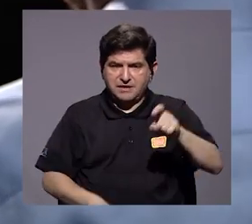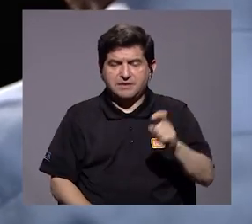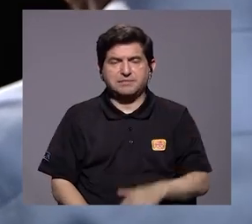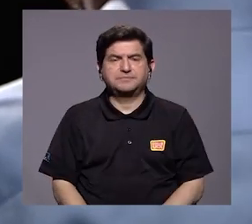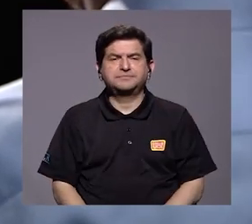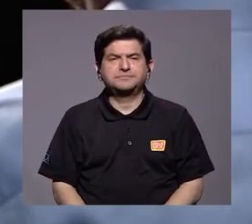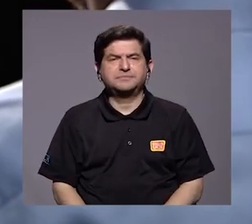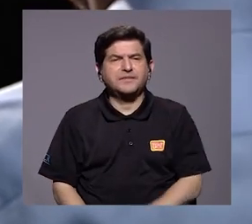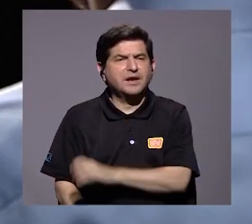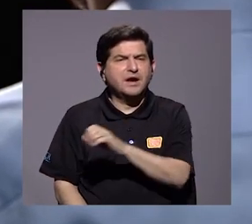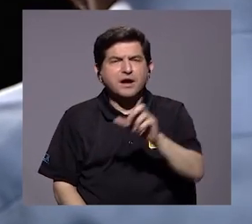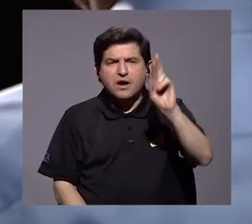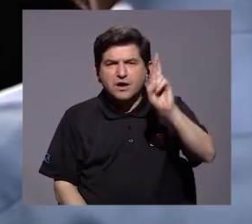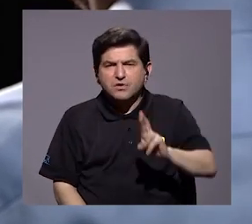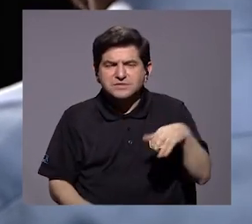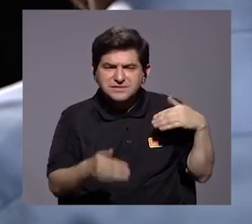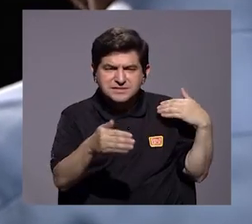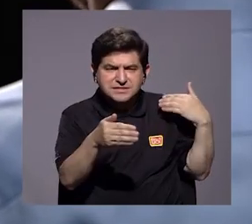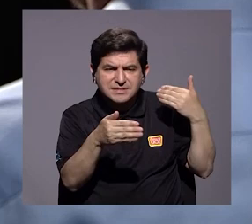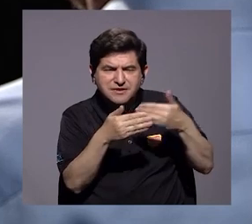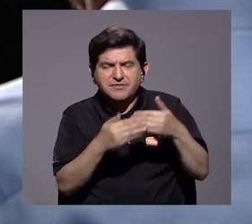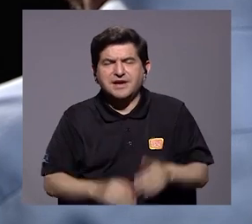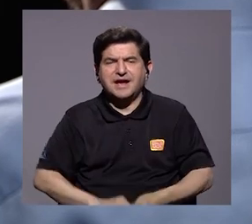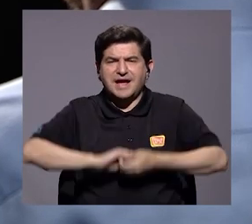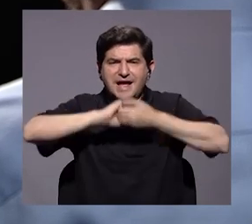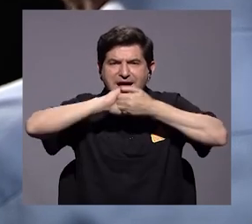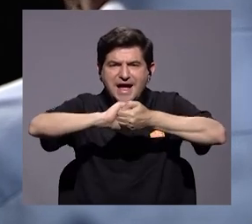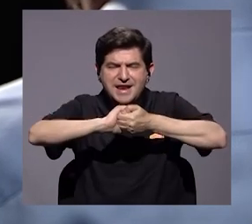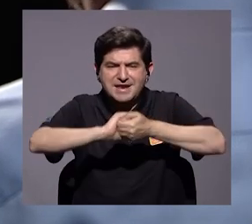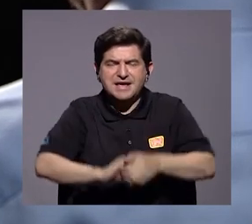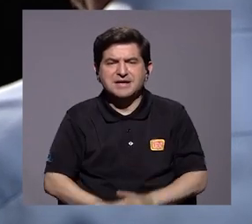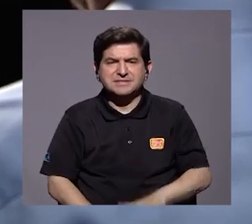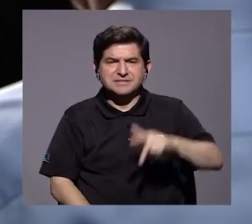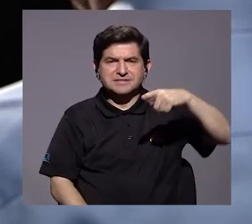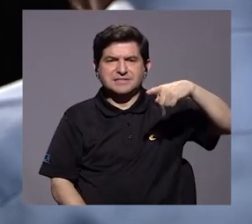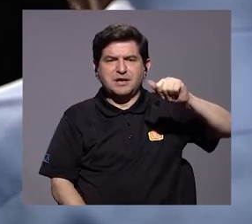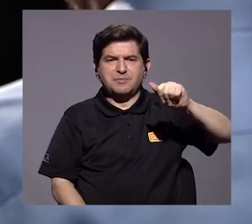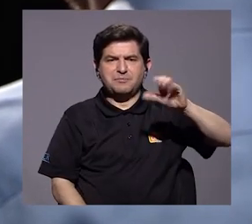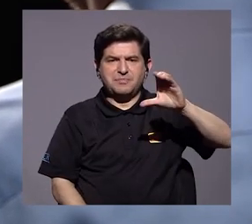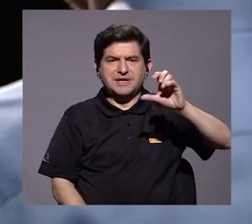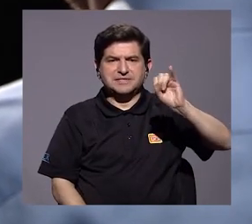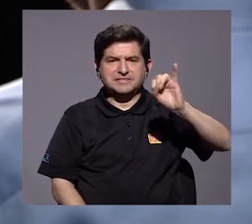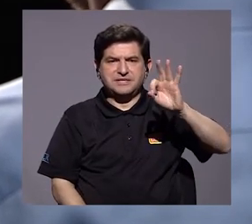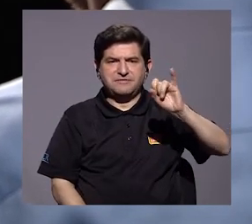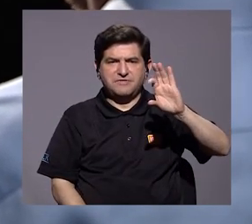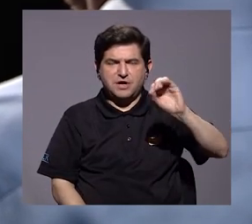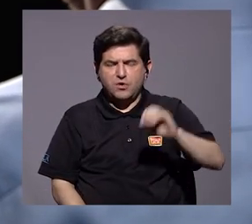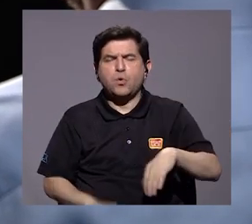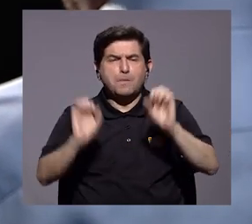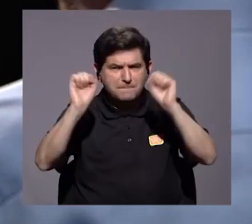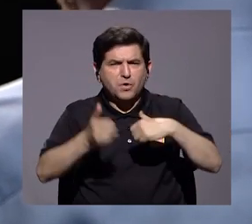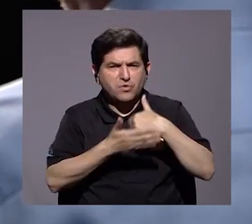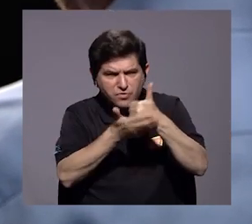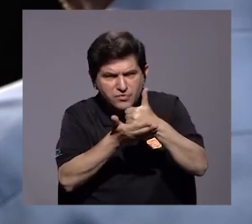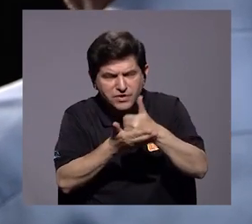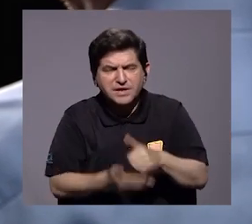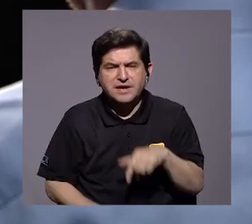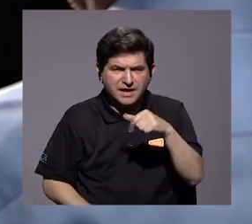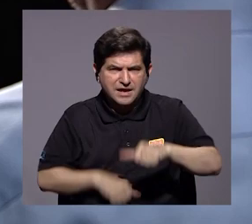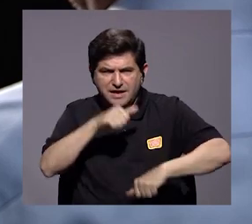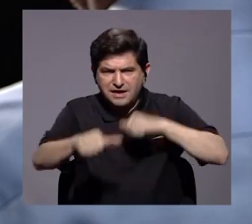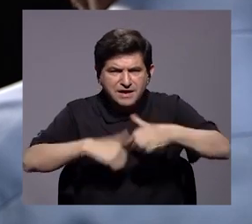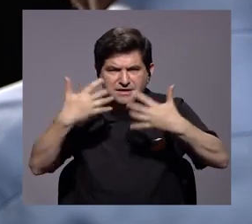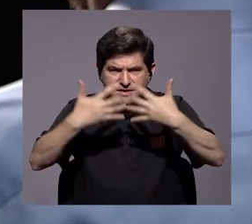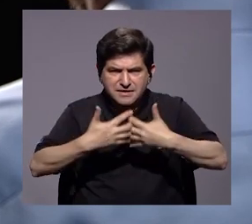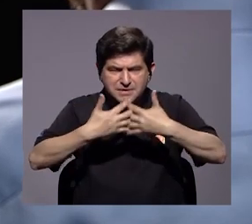dos de que el hecho de que costa rica pudiese acercarse a la alianza del pacífico ayudaría mucho a los emprendimientos de cómo hacer esa lectura